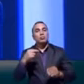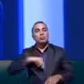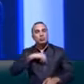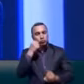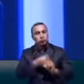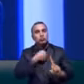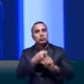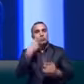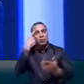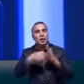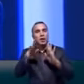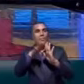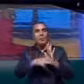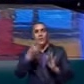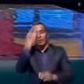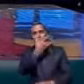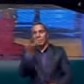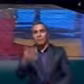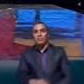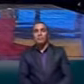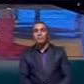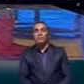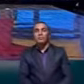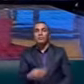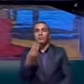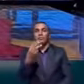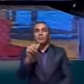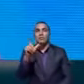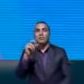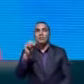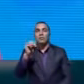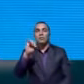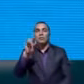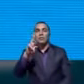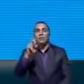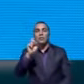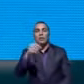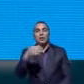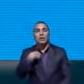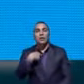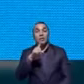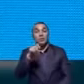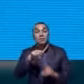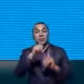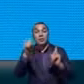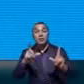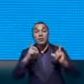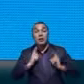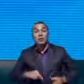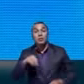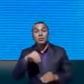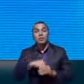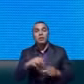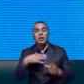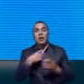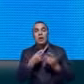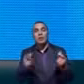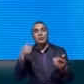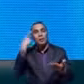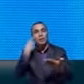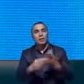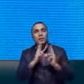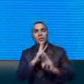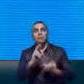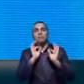la diseminación del virus, ¿no? Muy bien. Vladimir. Tener la seguridad de que tienen un sistema de salud que está listo y preparado